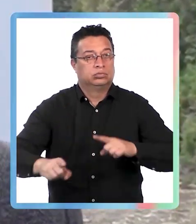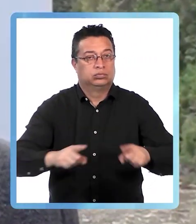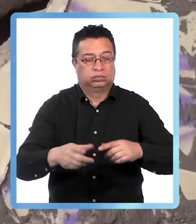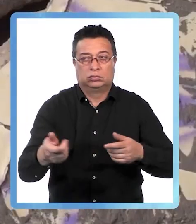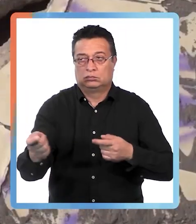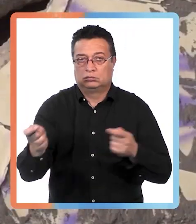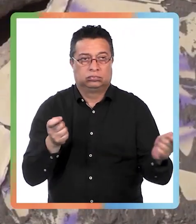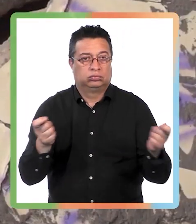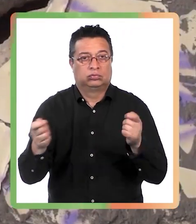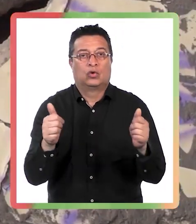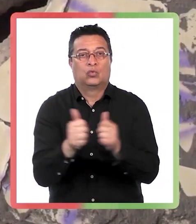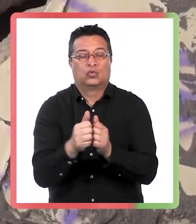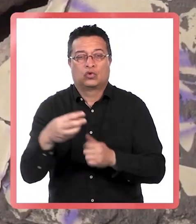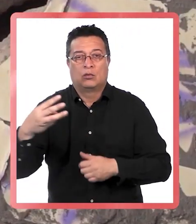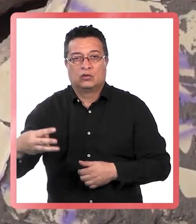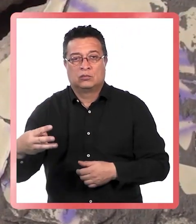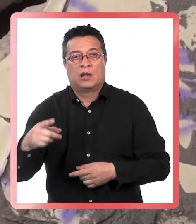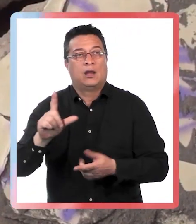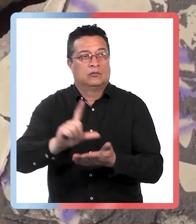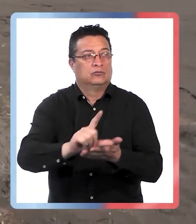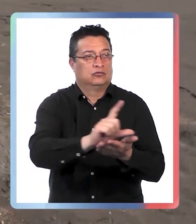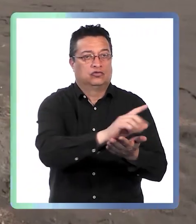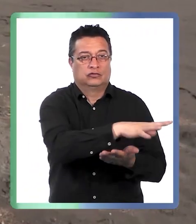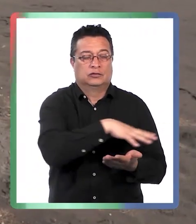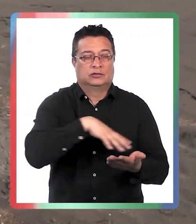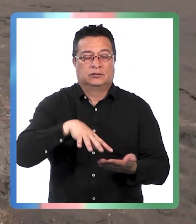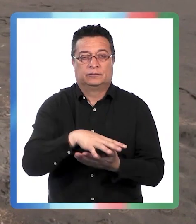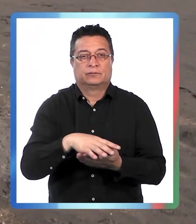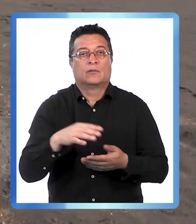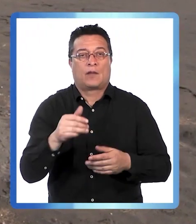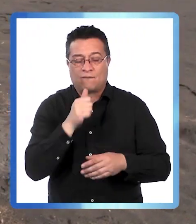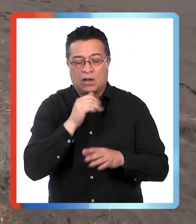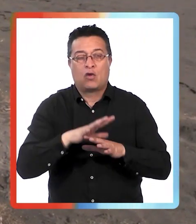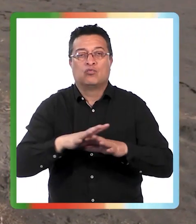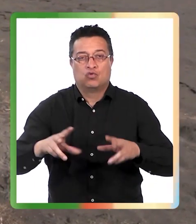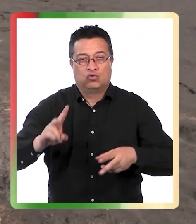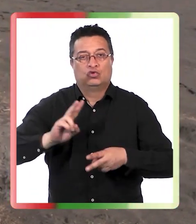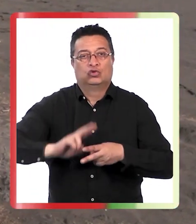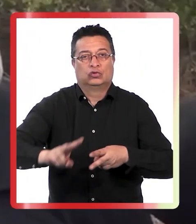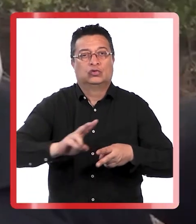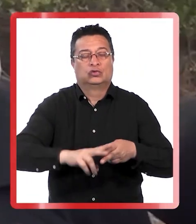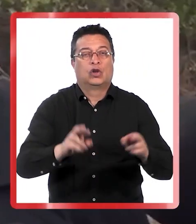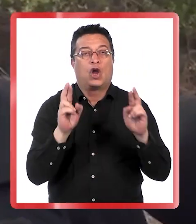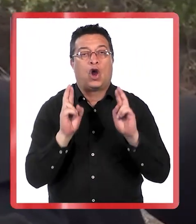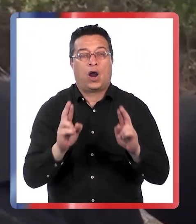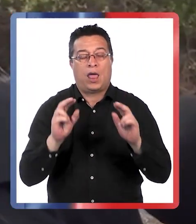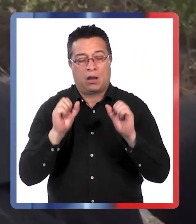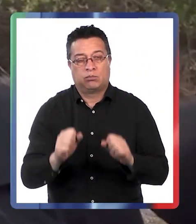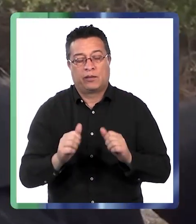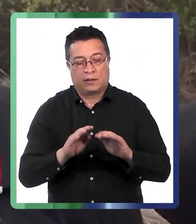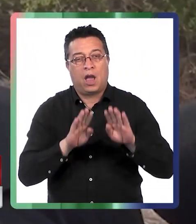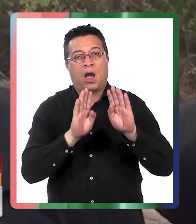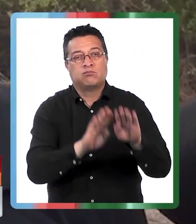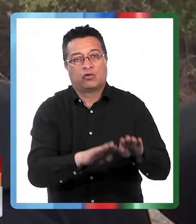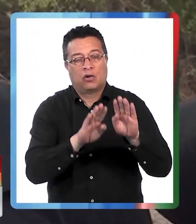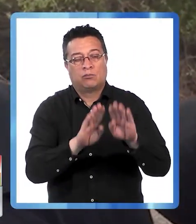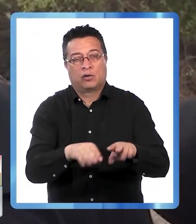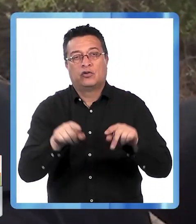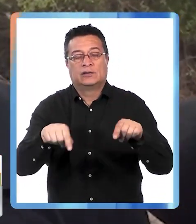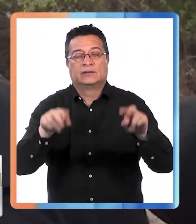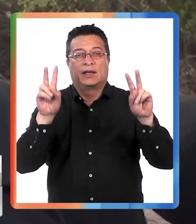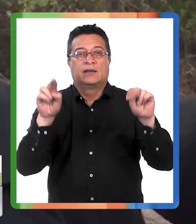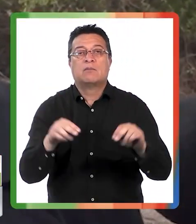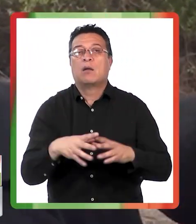con las municipalidades, con los actores locales. Aún todavía queda mucho por hacer y esperamos poder seguir apoyando en esta materia,